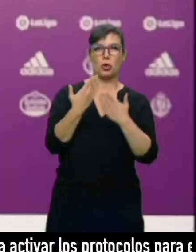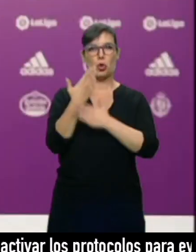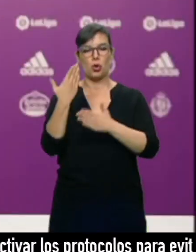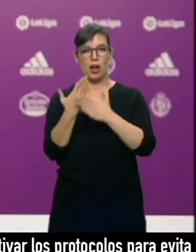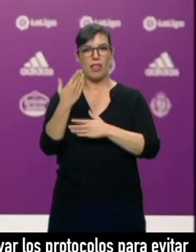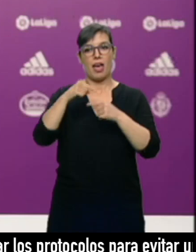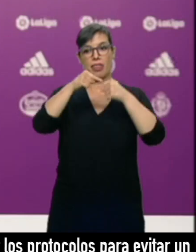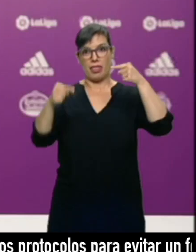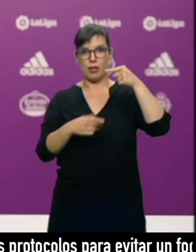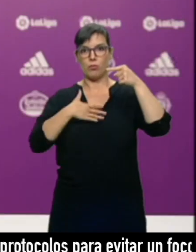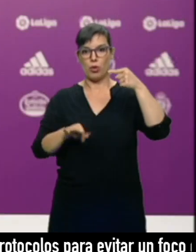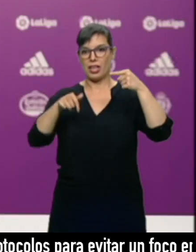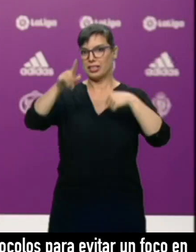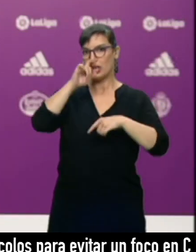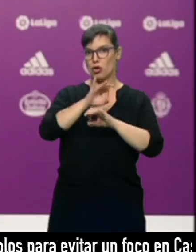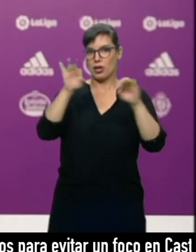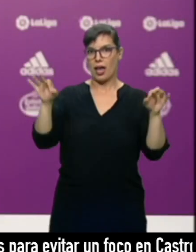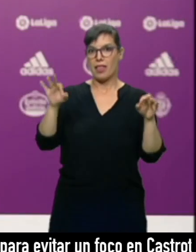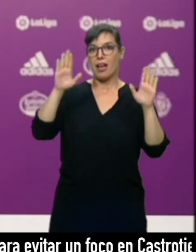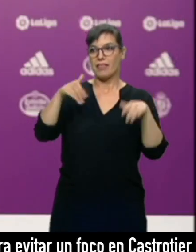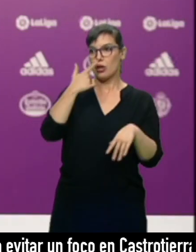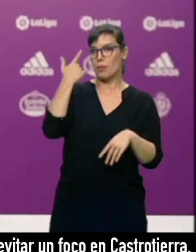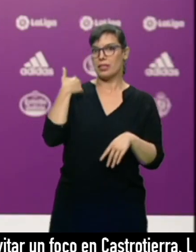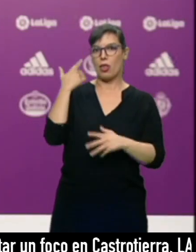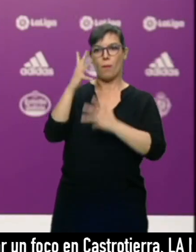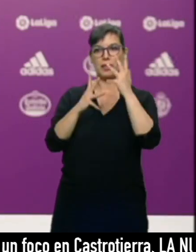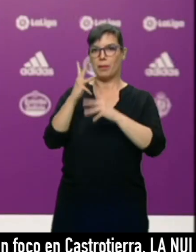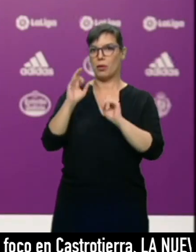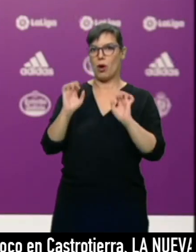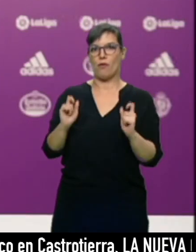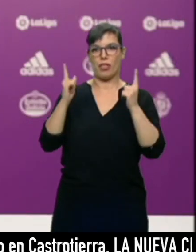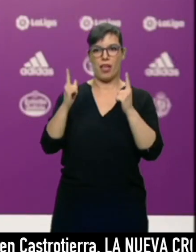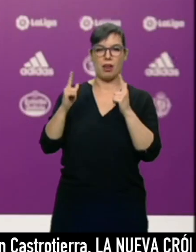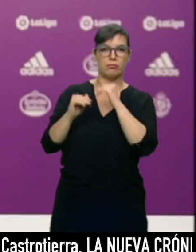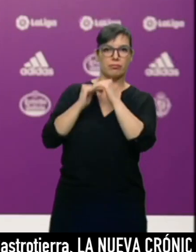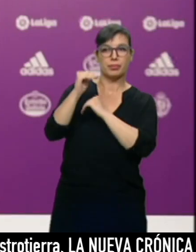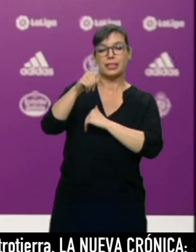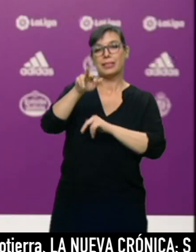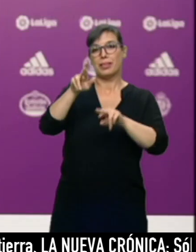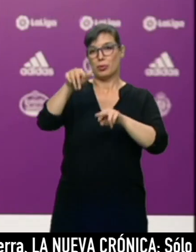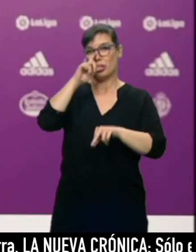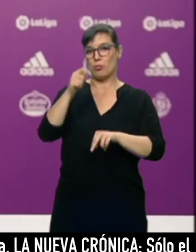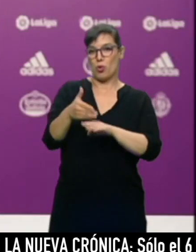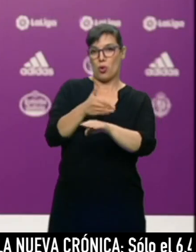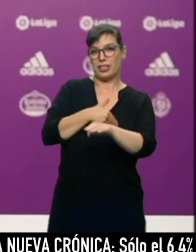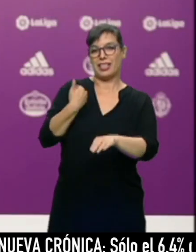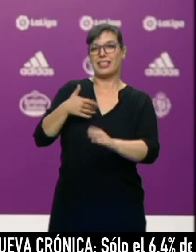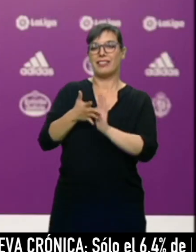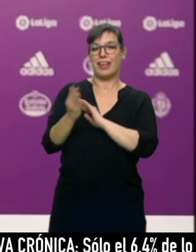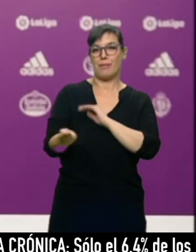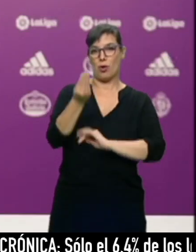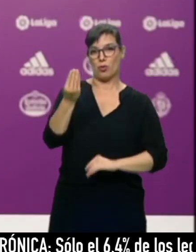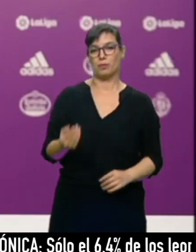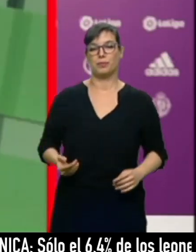salvamos matemáticamente faltando una jornada, ojalá que aunque estemos ahí virtual, pues sea ese poquito antes, ya será un paso adelante.